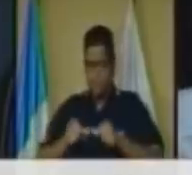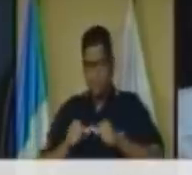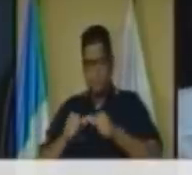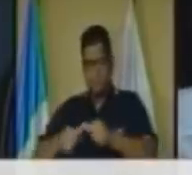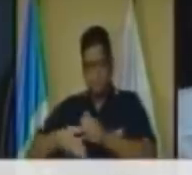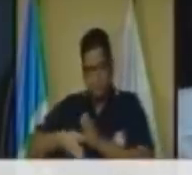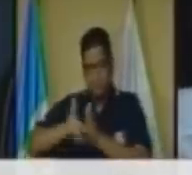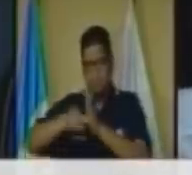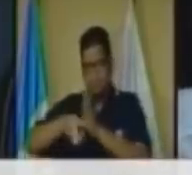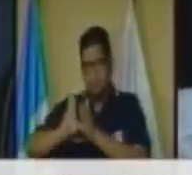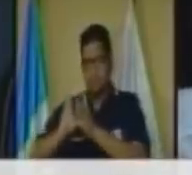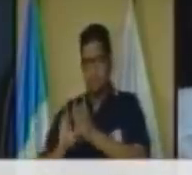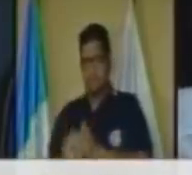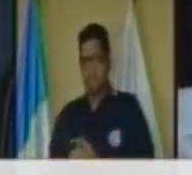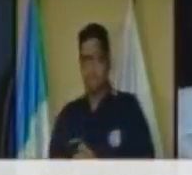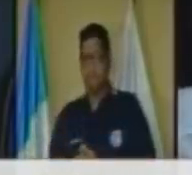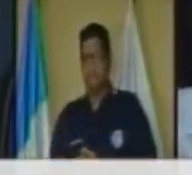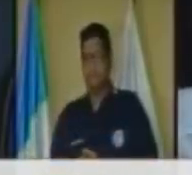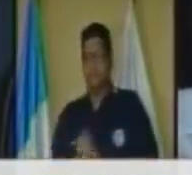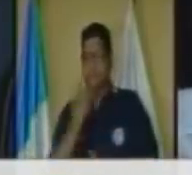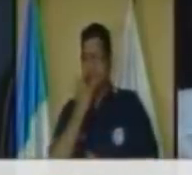señor.